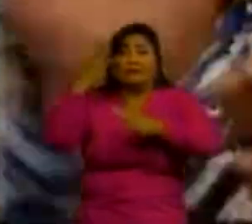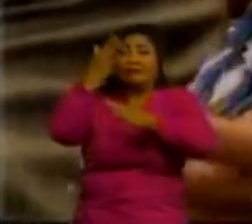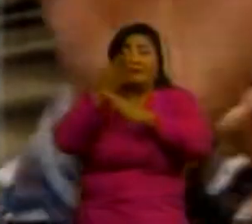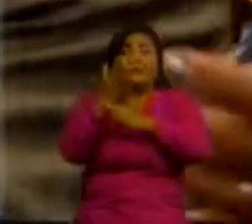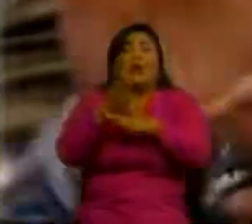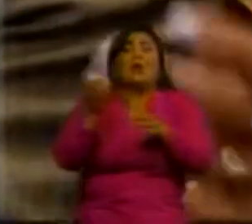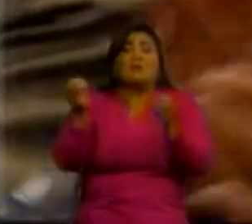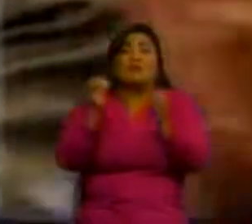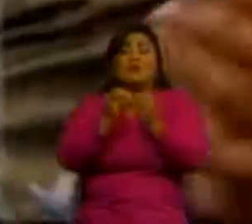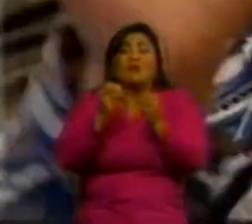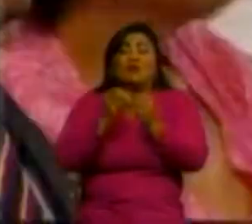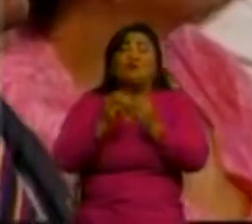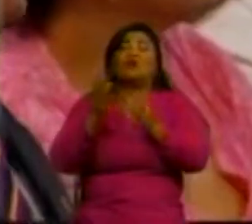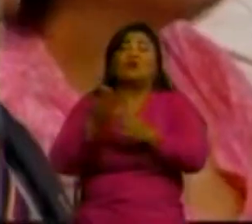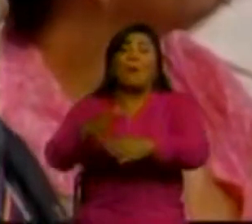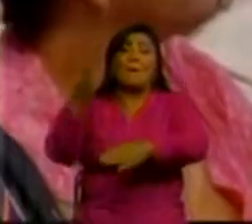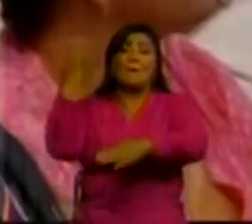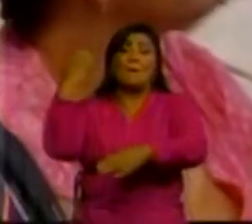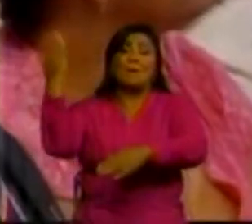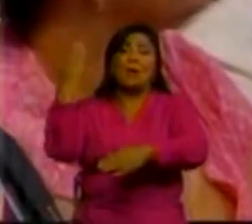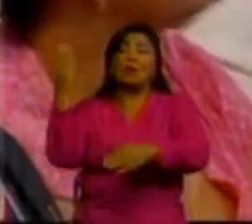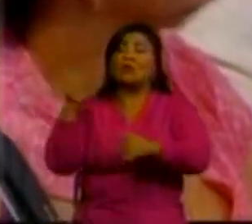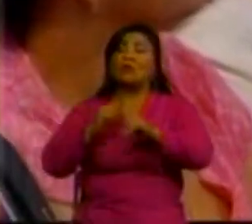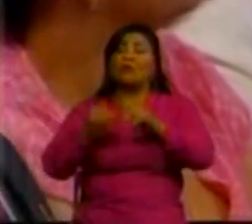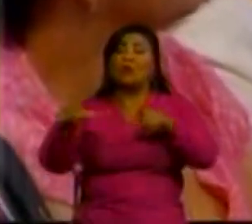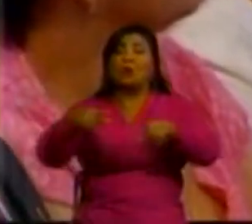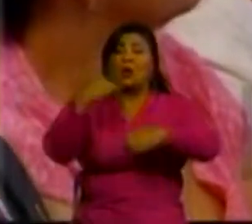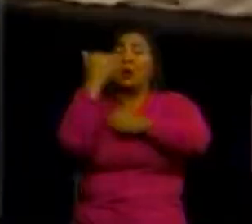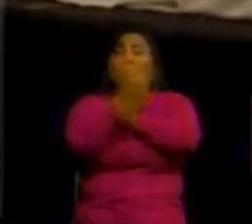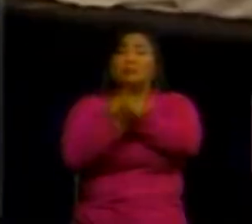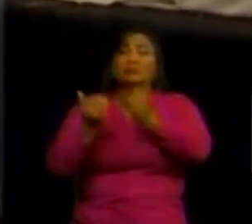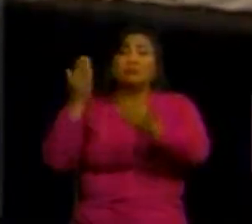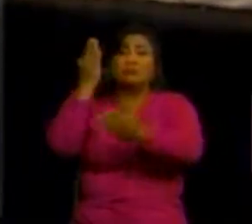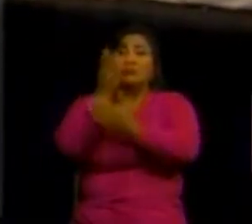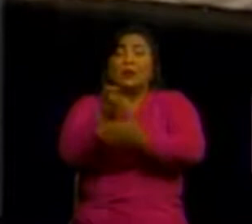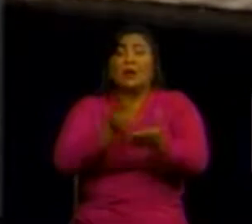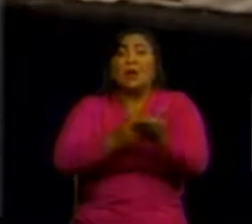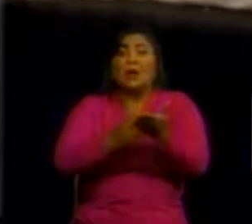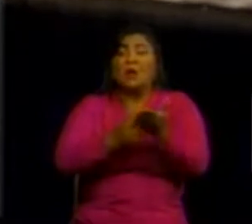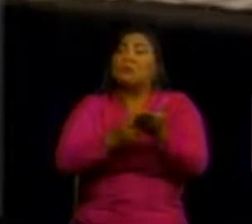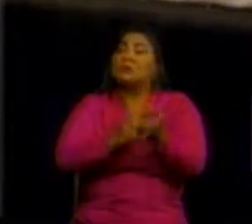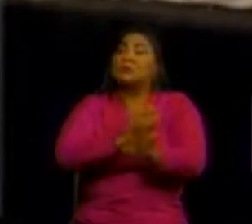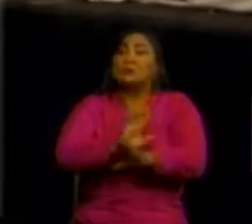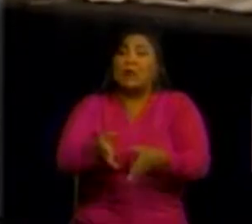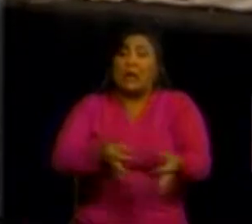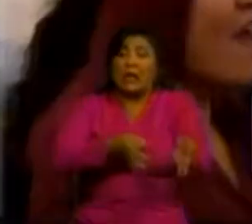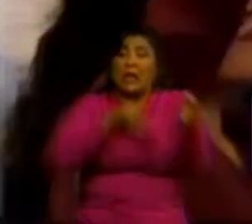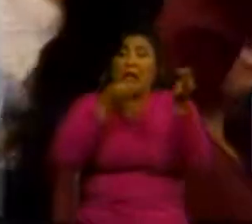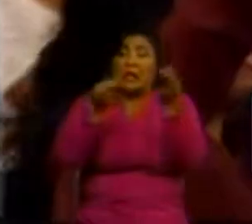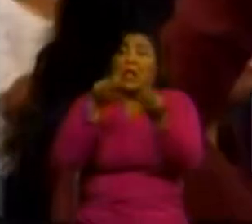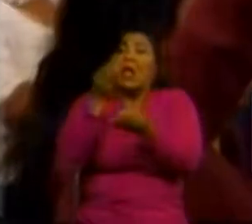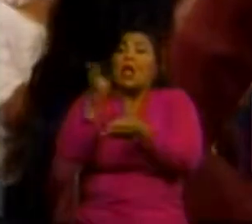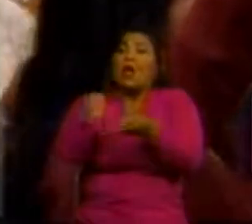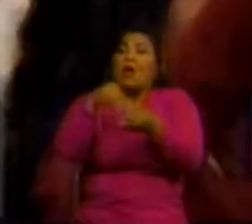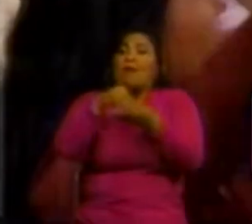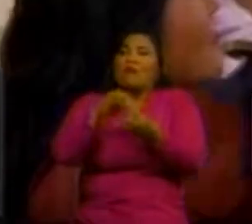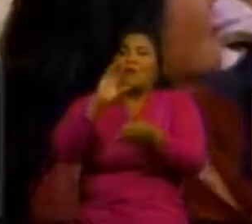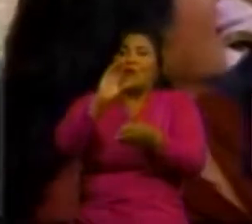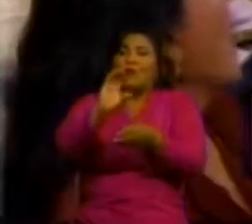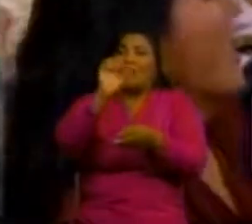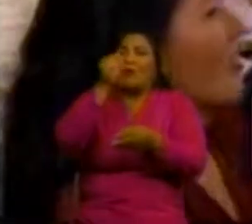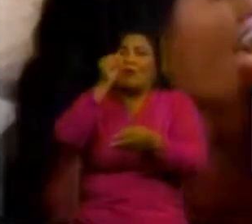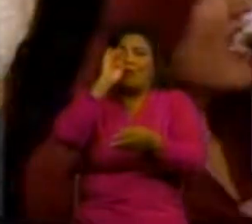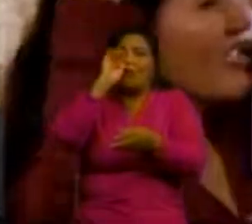de maestros de diferentes puntos del país a la reunión donde oficialmente se les realizó la entrega de sus fondos de cesantía, lucha